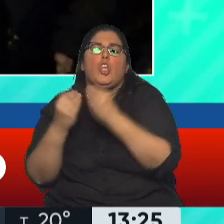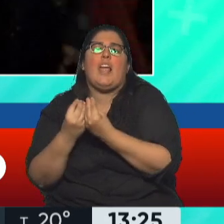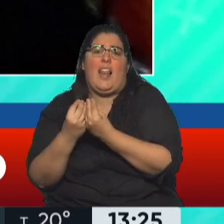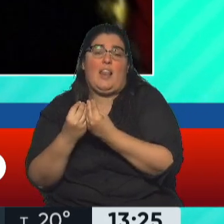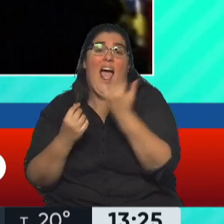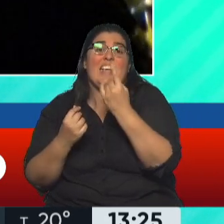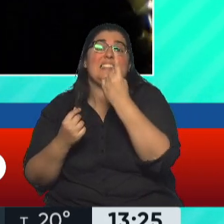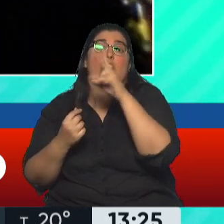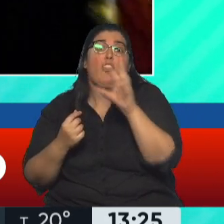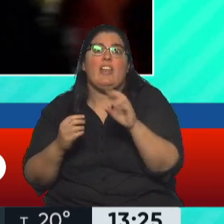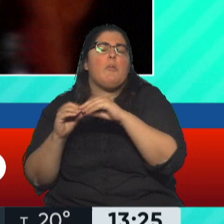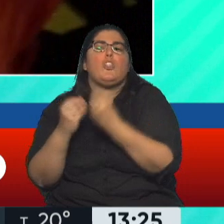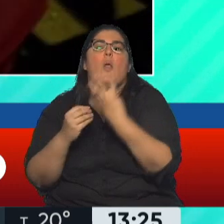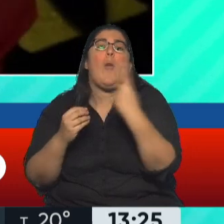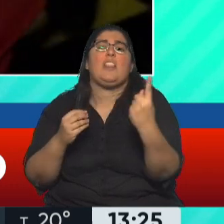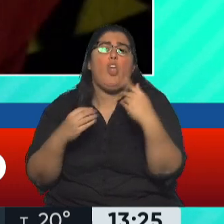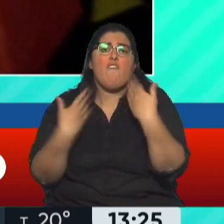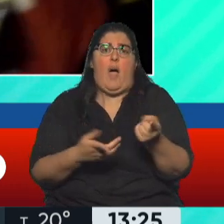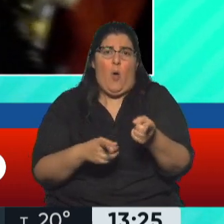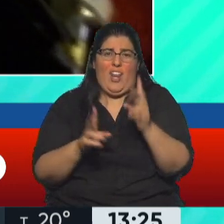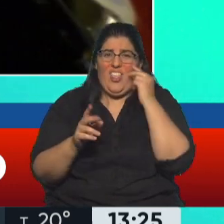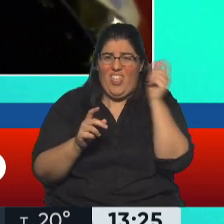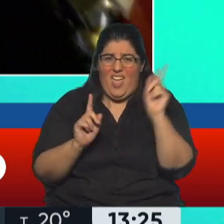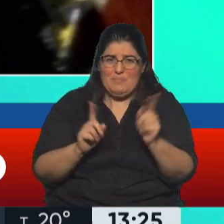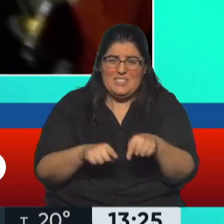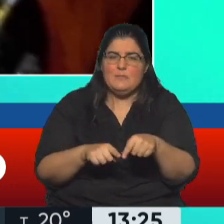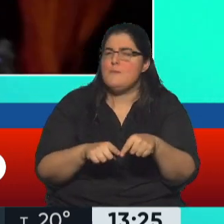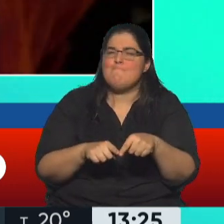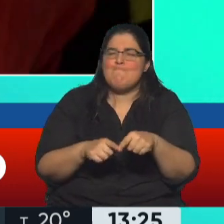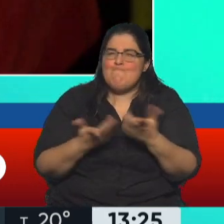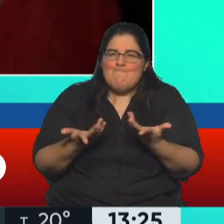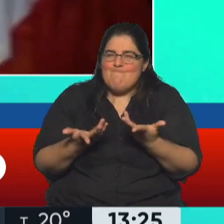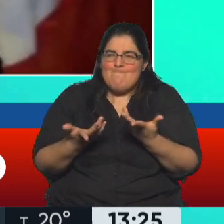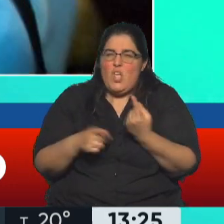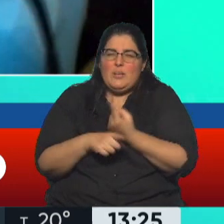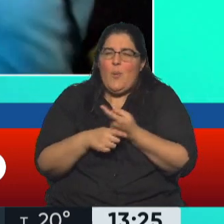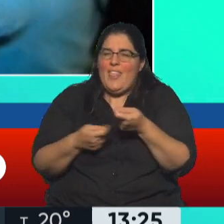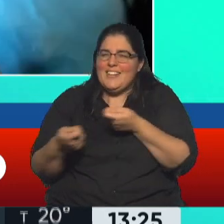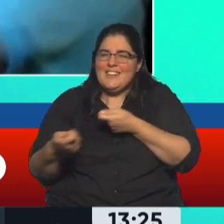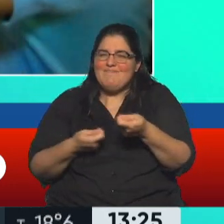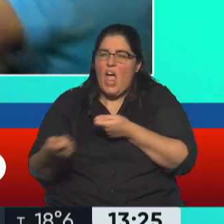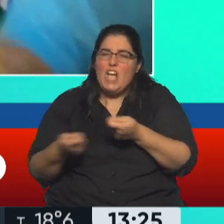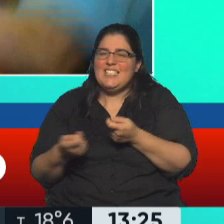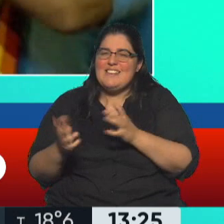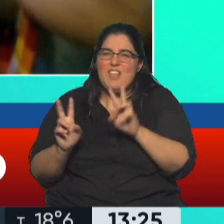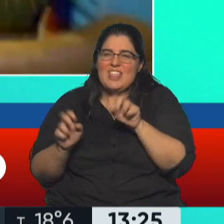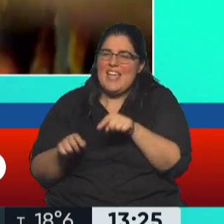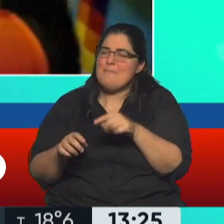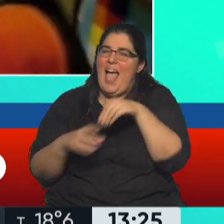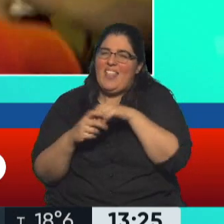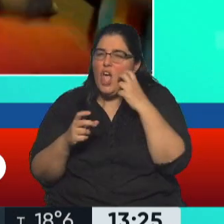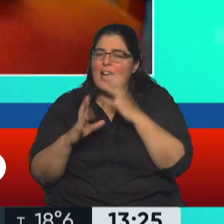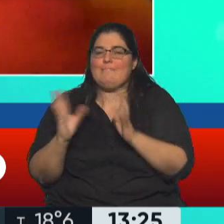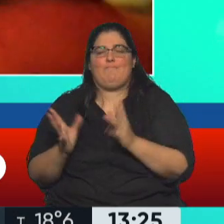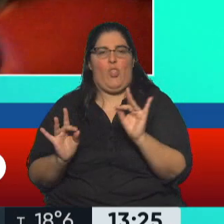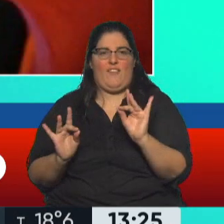bien han pasado, es un Congreso muy complicado. Entonces no hay mucho espacio para negociar eso, y lo que sospecho que va a ocurrir es que se